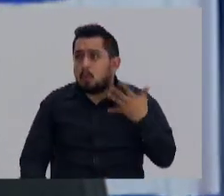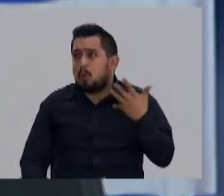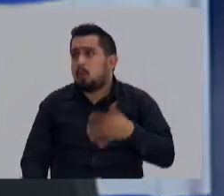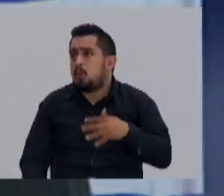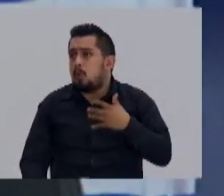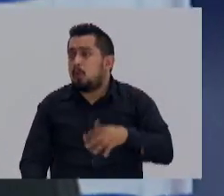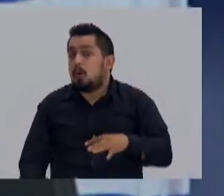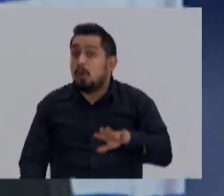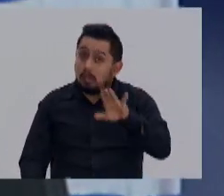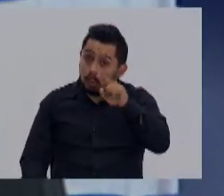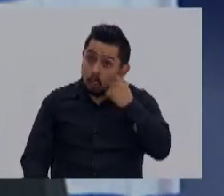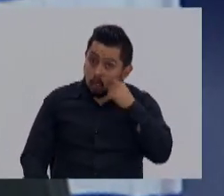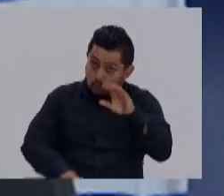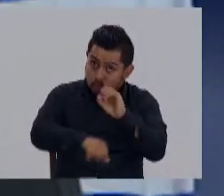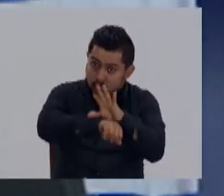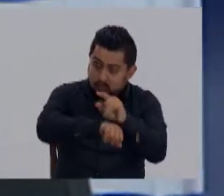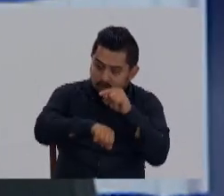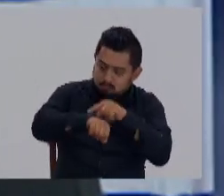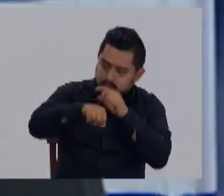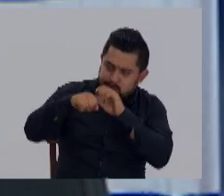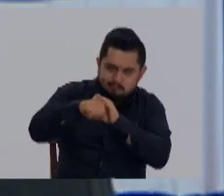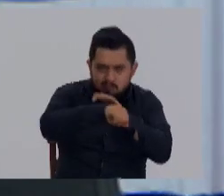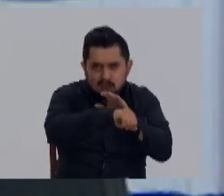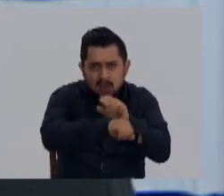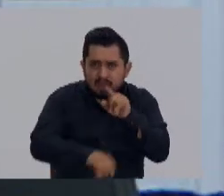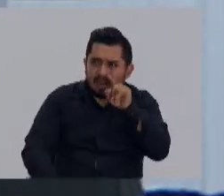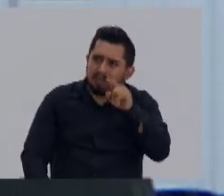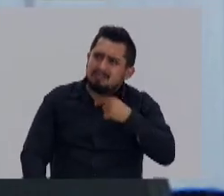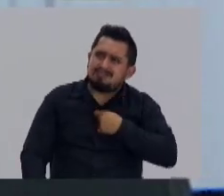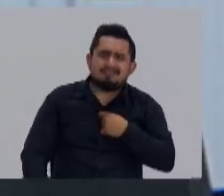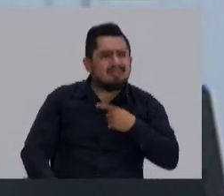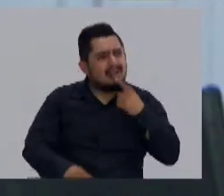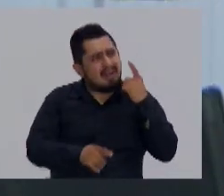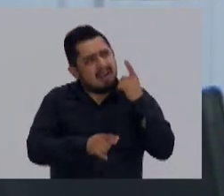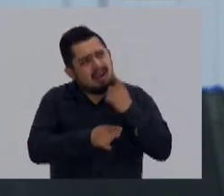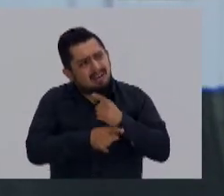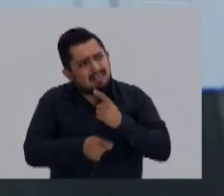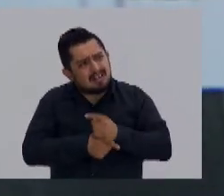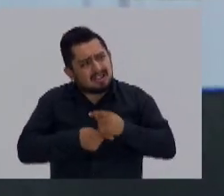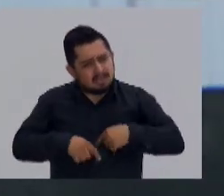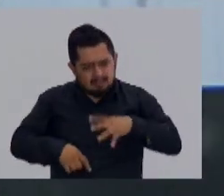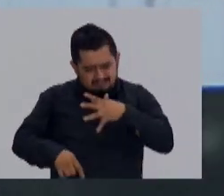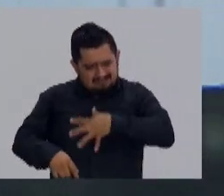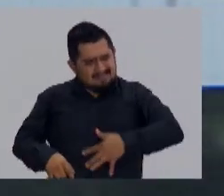Oiga, la consejería, ¿es correcto que yo aborte?